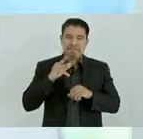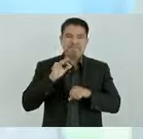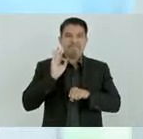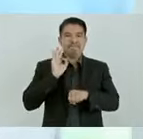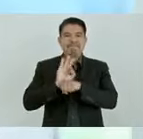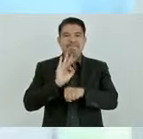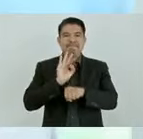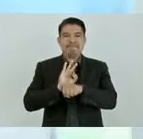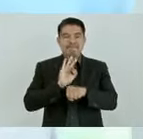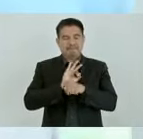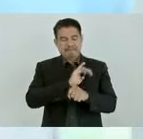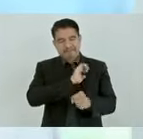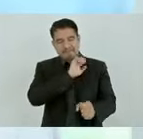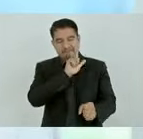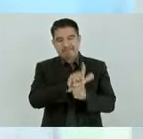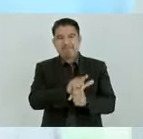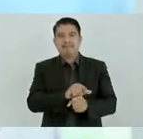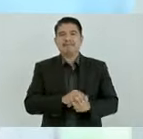Estamos dando